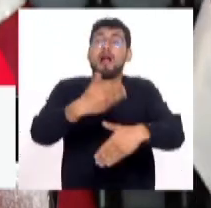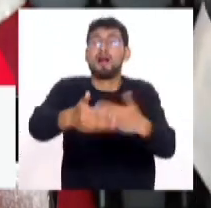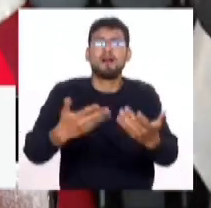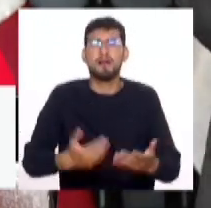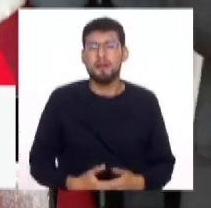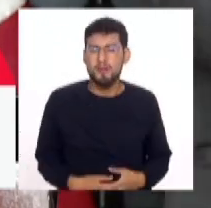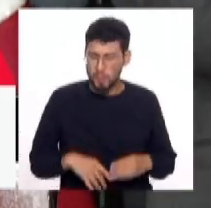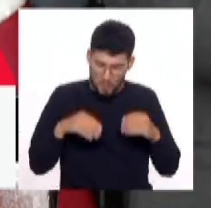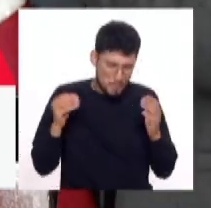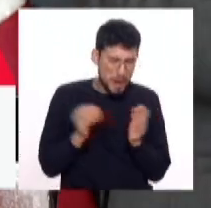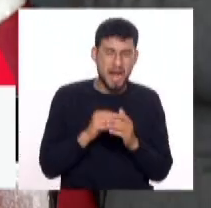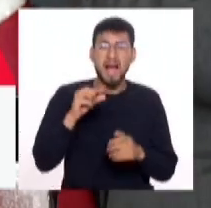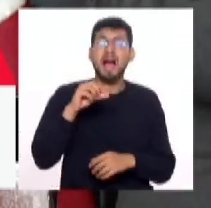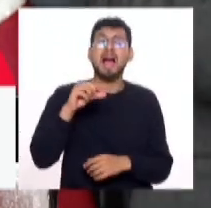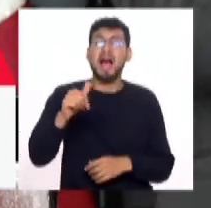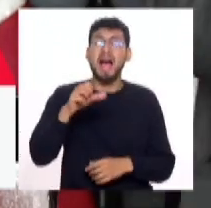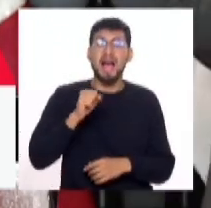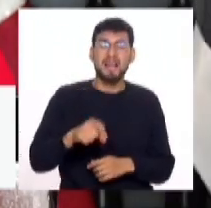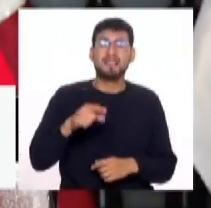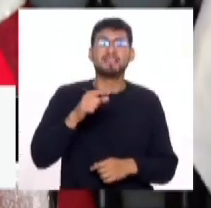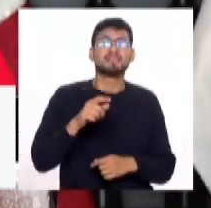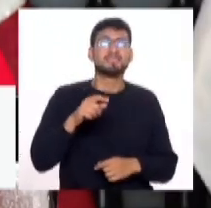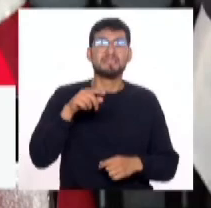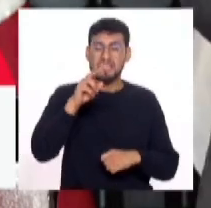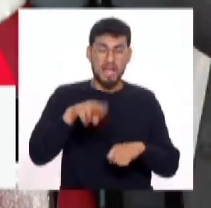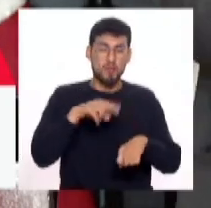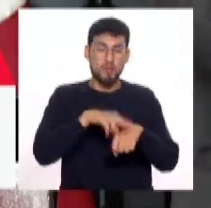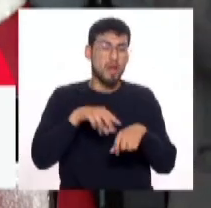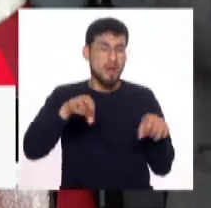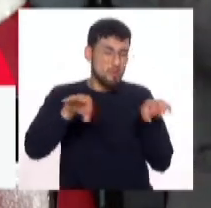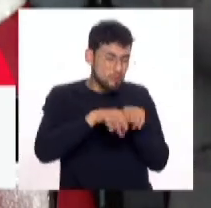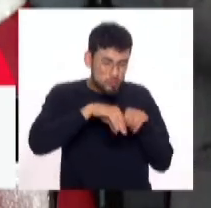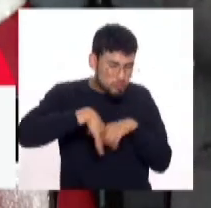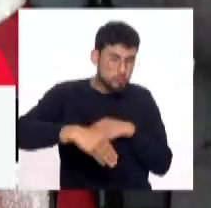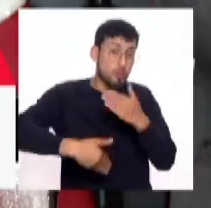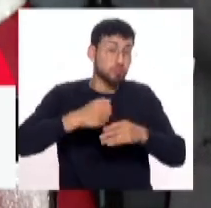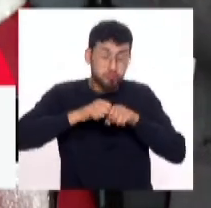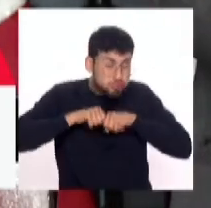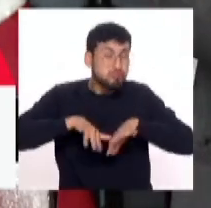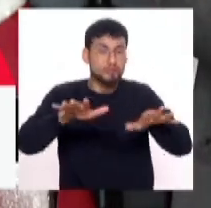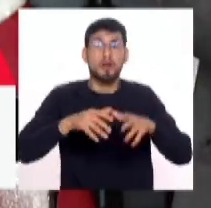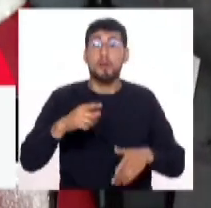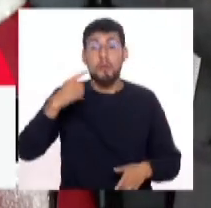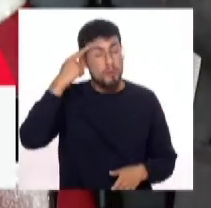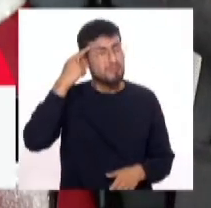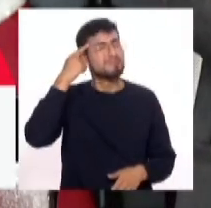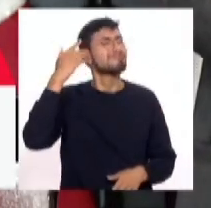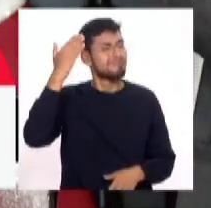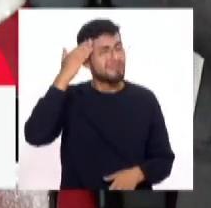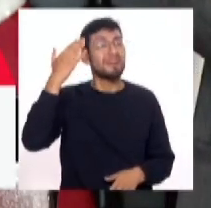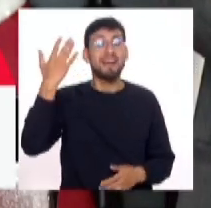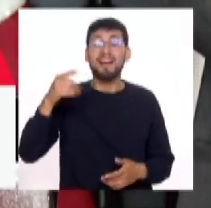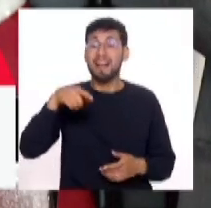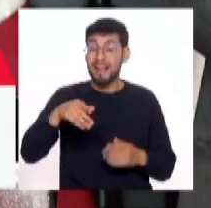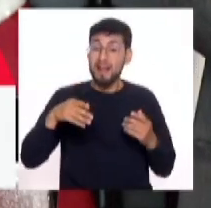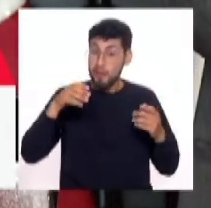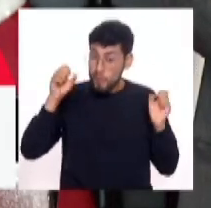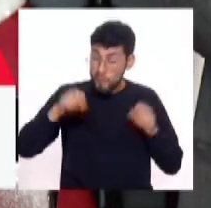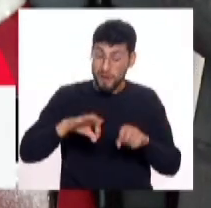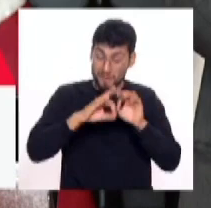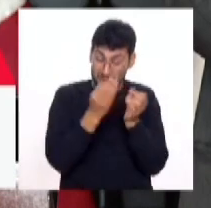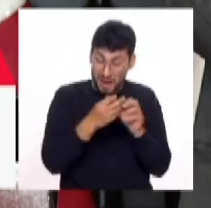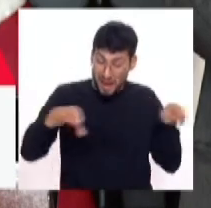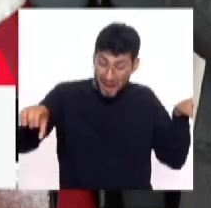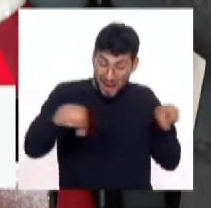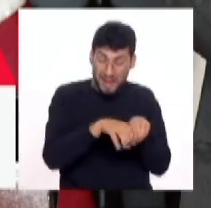de masificación del gas natural, convencido de que el acceso a este recurso energético es